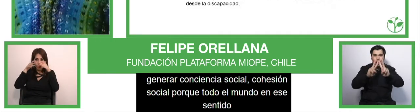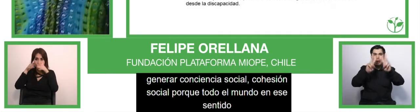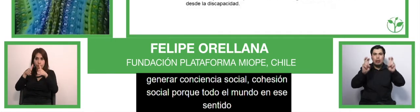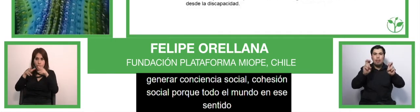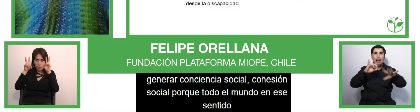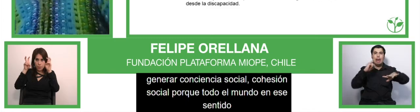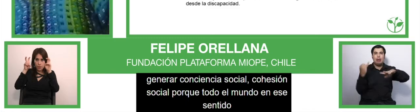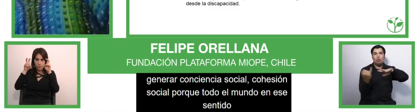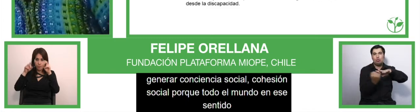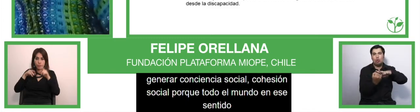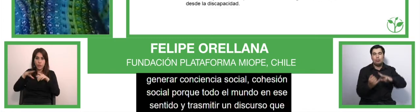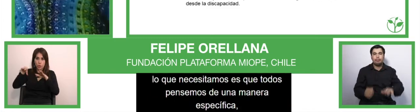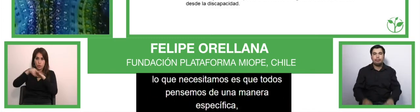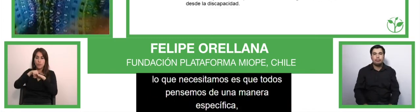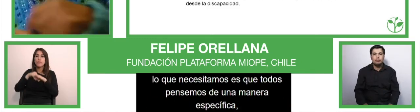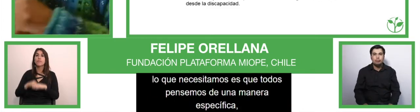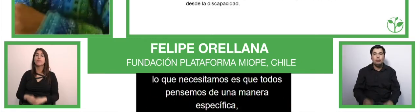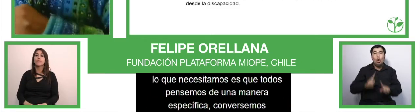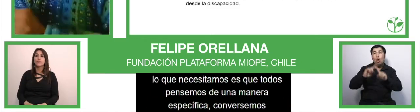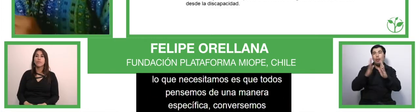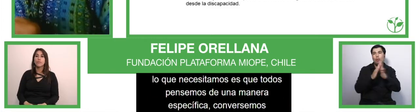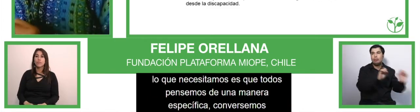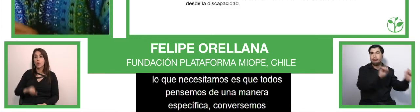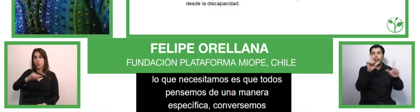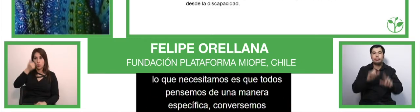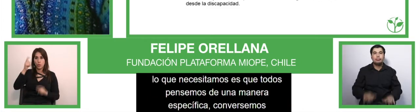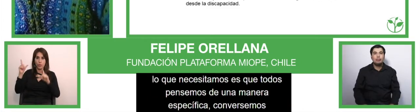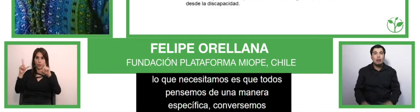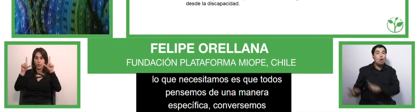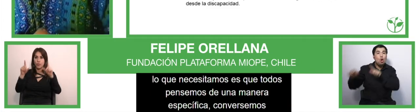favor. Y bueno, y hoy día